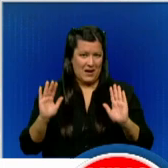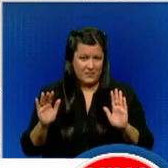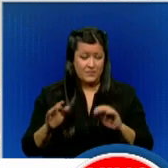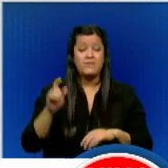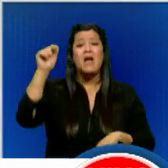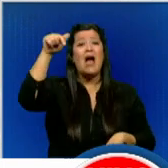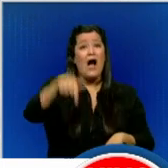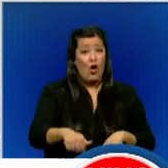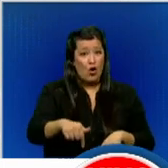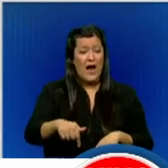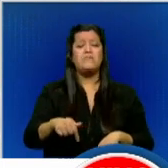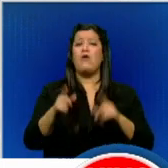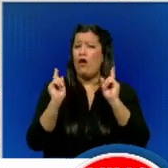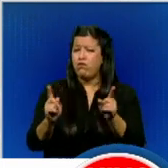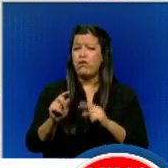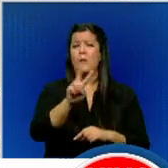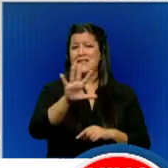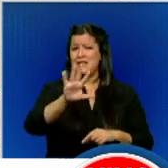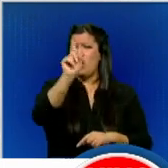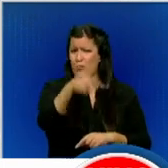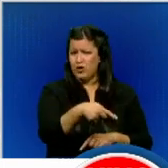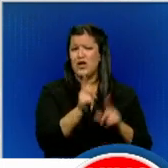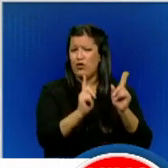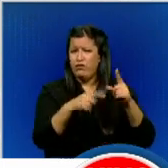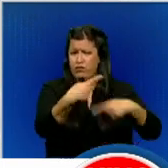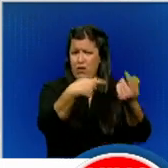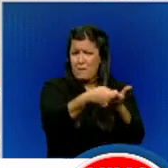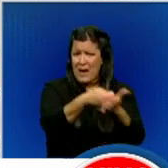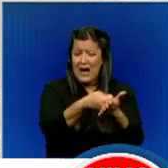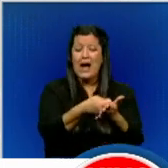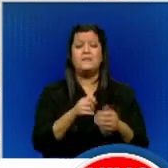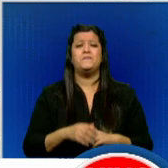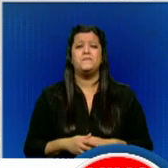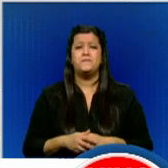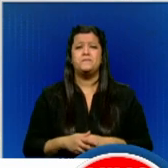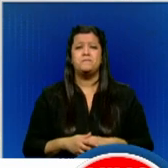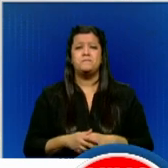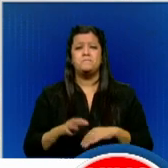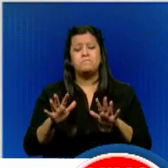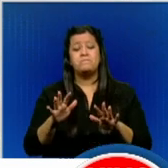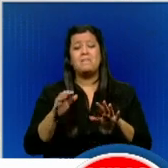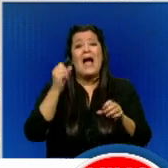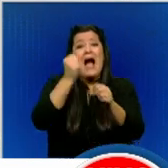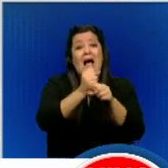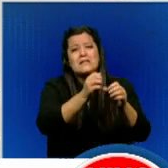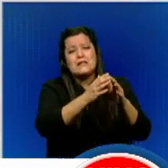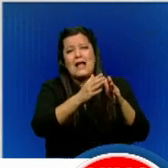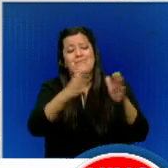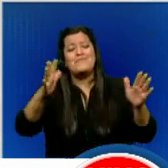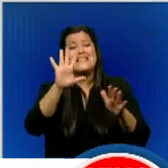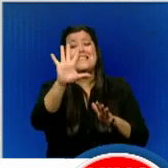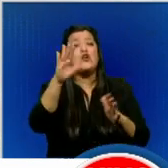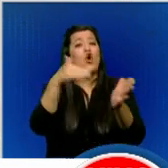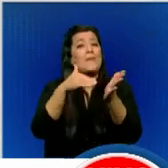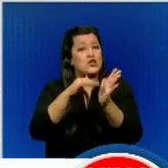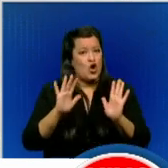ahora va a seguir pagando 25 por ciento hasta 5 % hasta 5 millones perdón